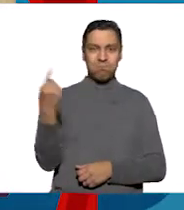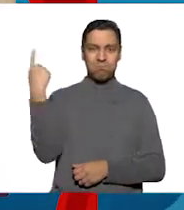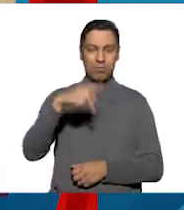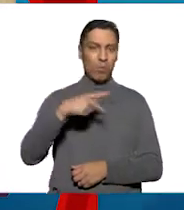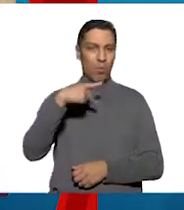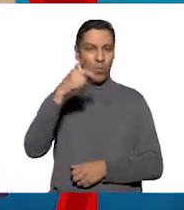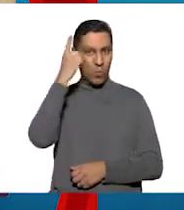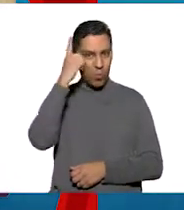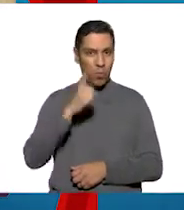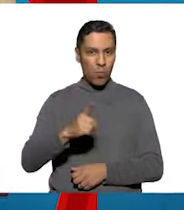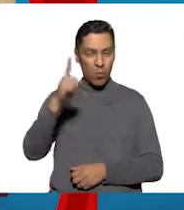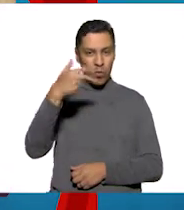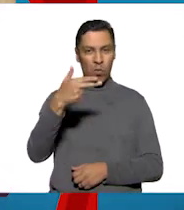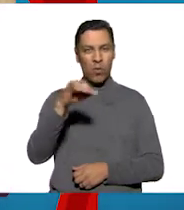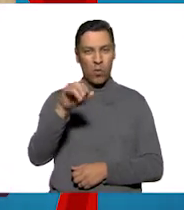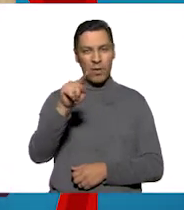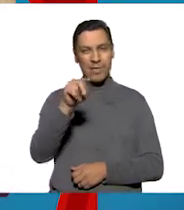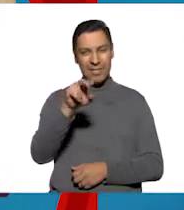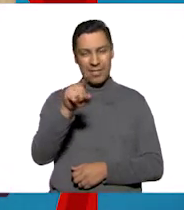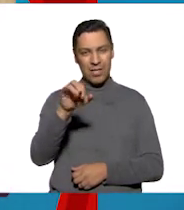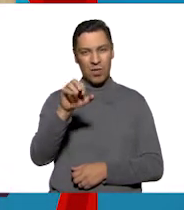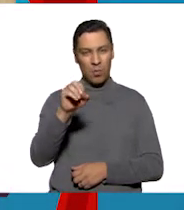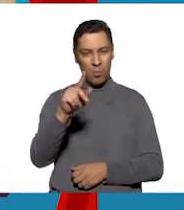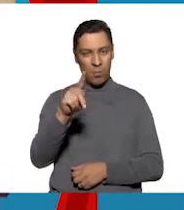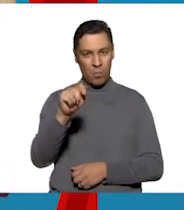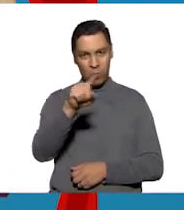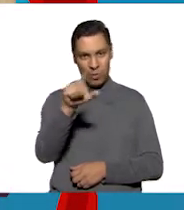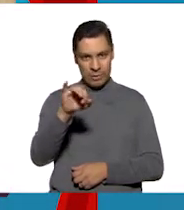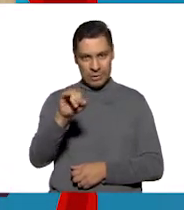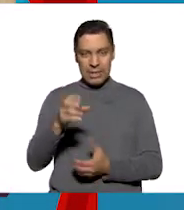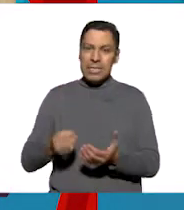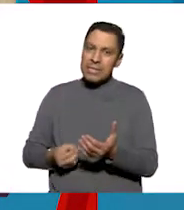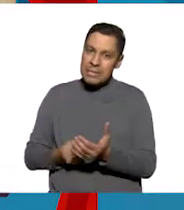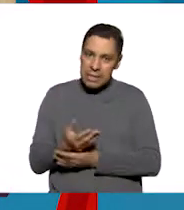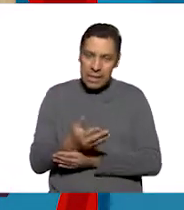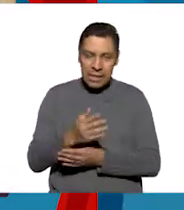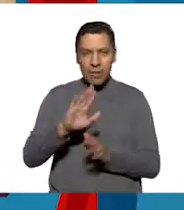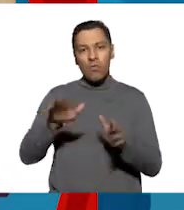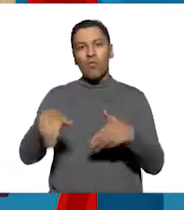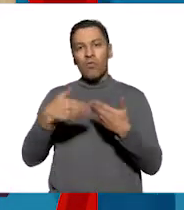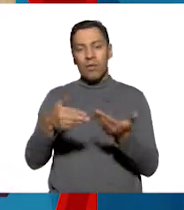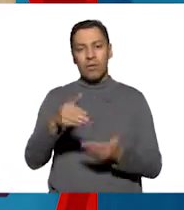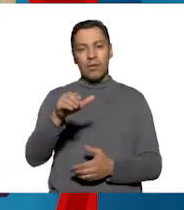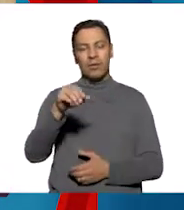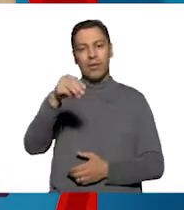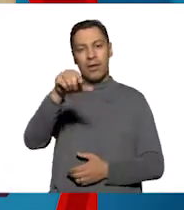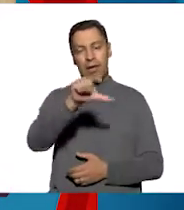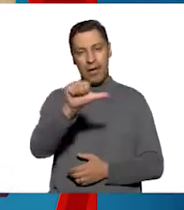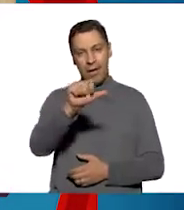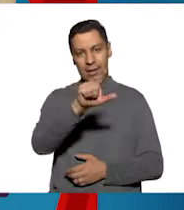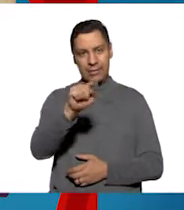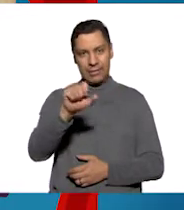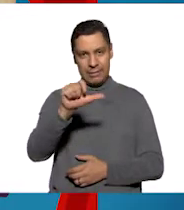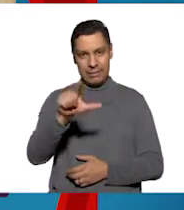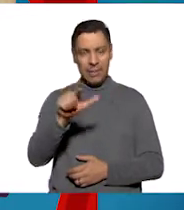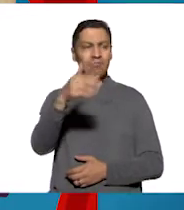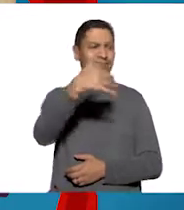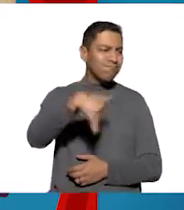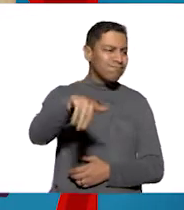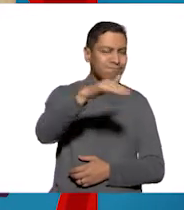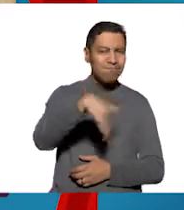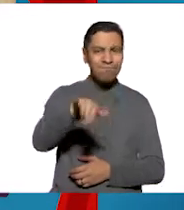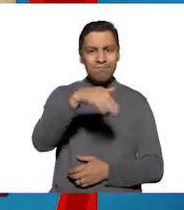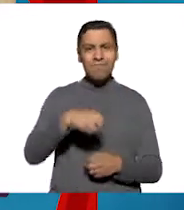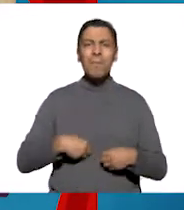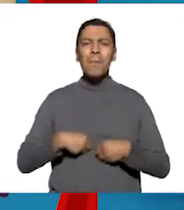dios Huitzilopochtli, salieron de Aztlán, un lugar mítico en busca de mejores condiciones de vida. El